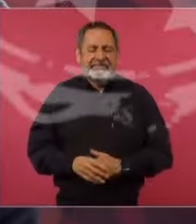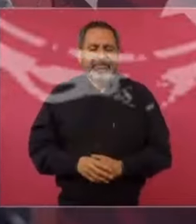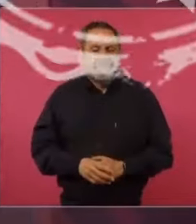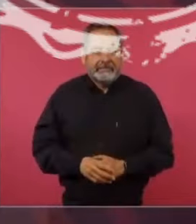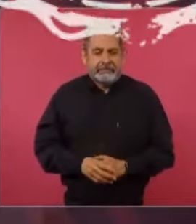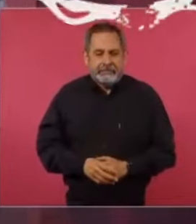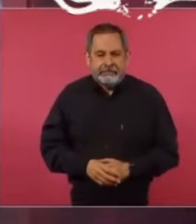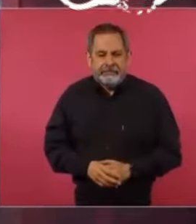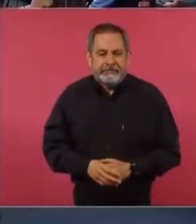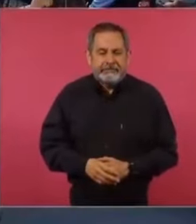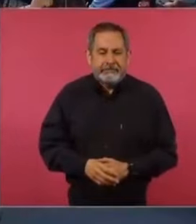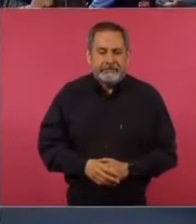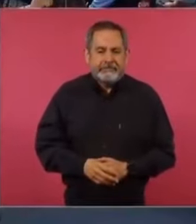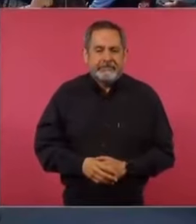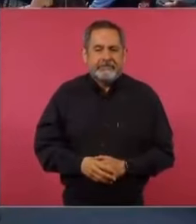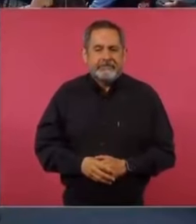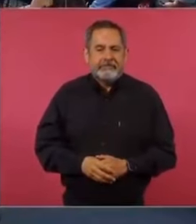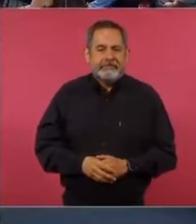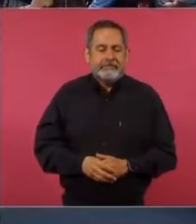Sí,